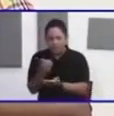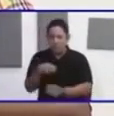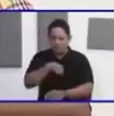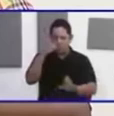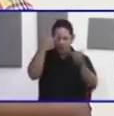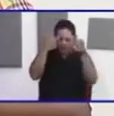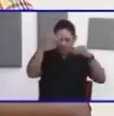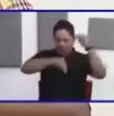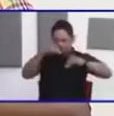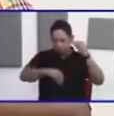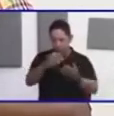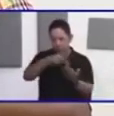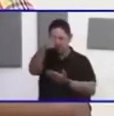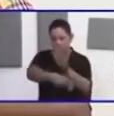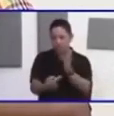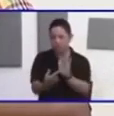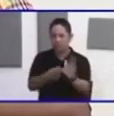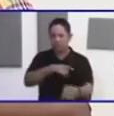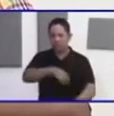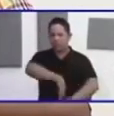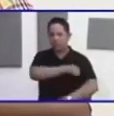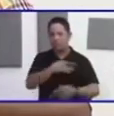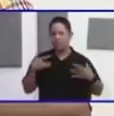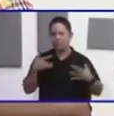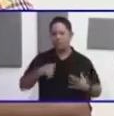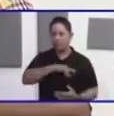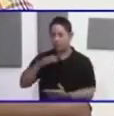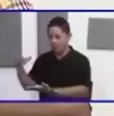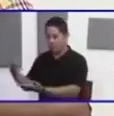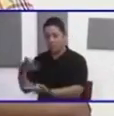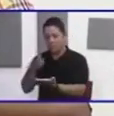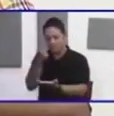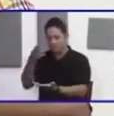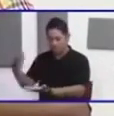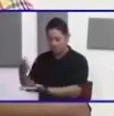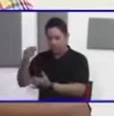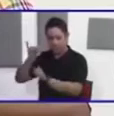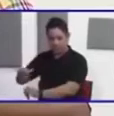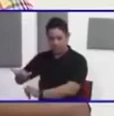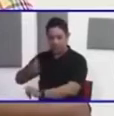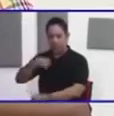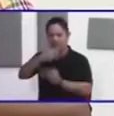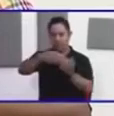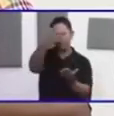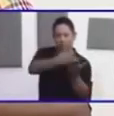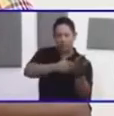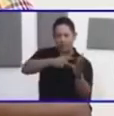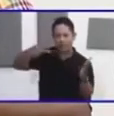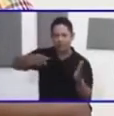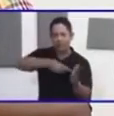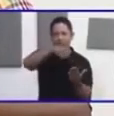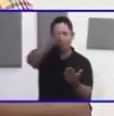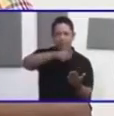esos proyectos, y una vez que tengamos la fuente de recursos, se presenta un documento técnico que tiene que ser aprobado por el Ministerio